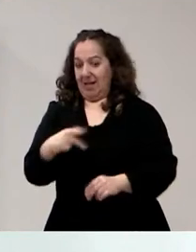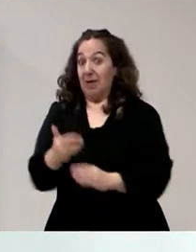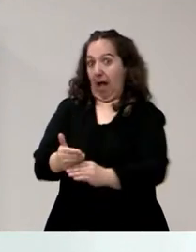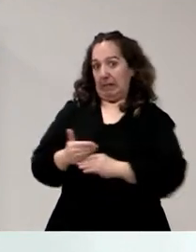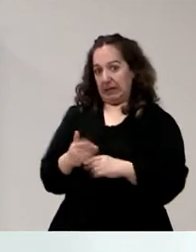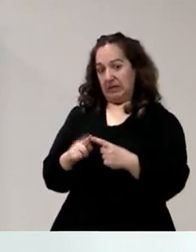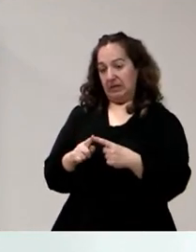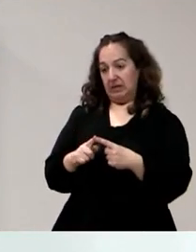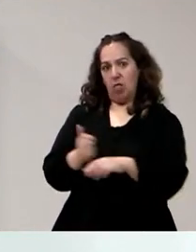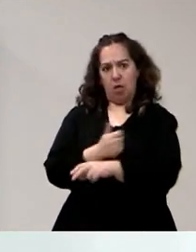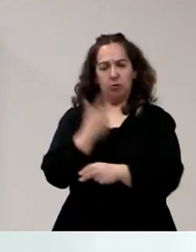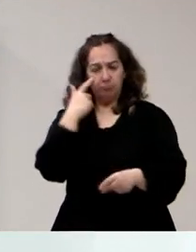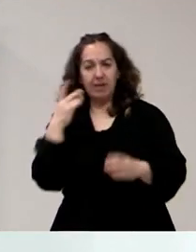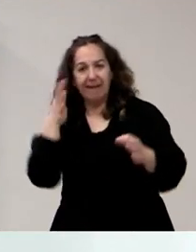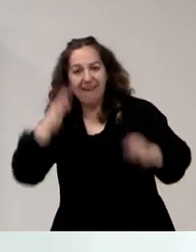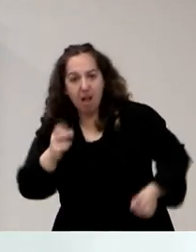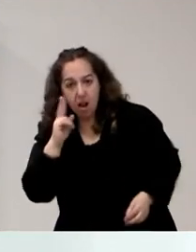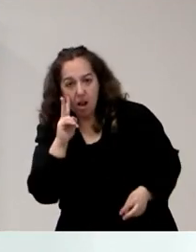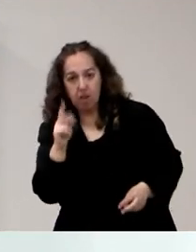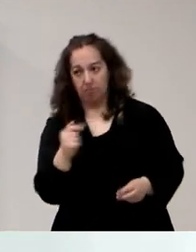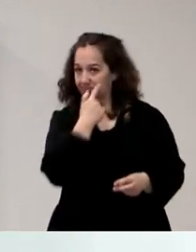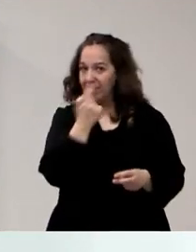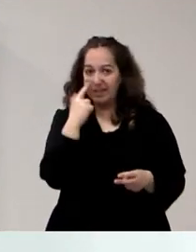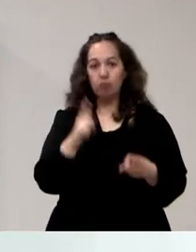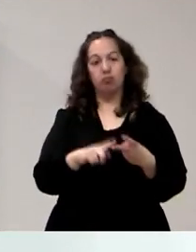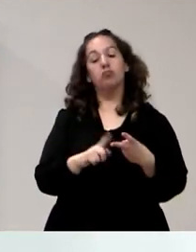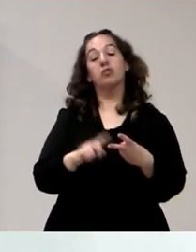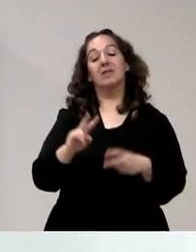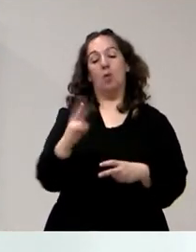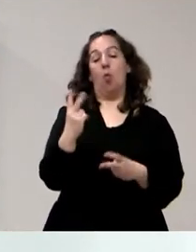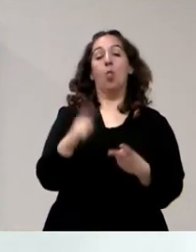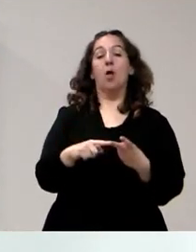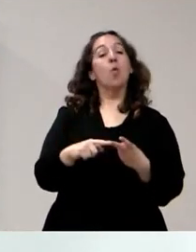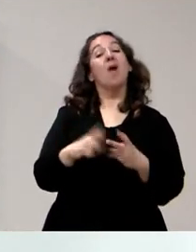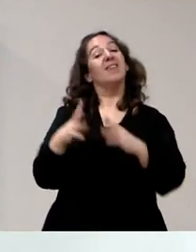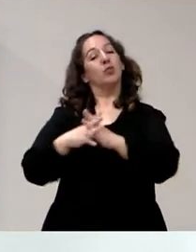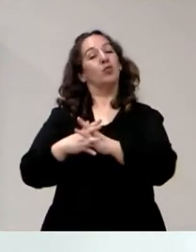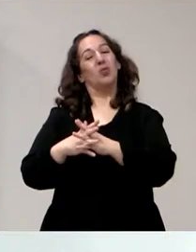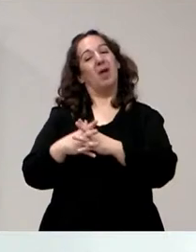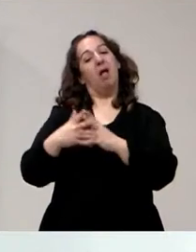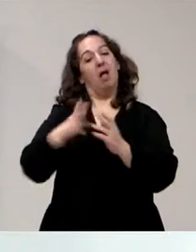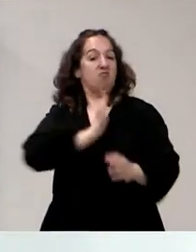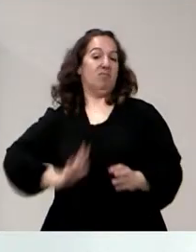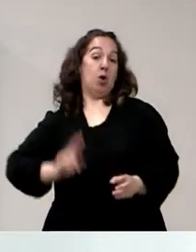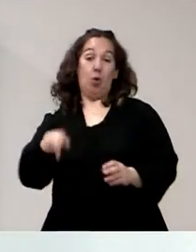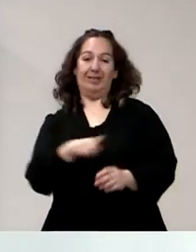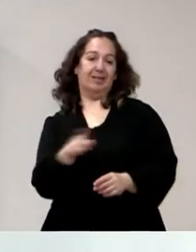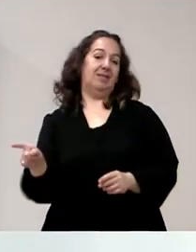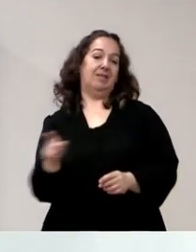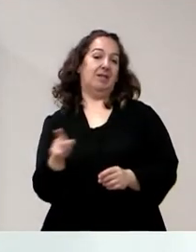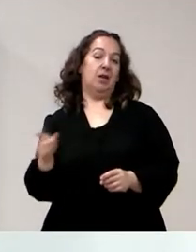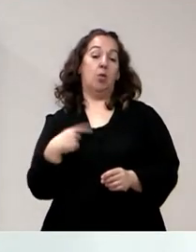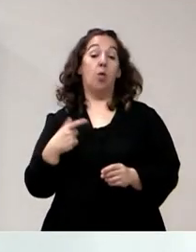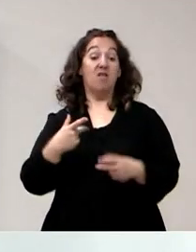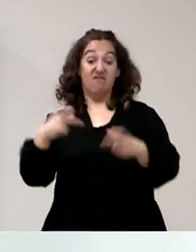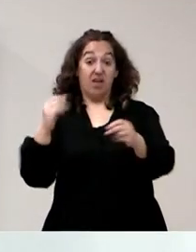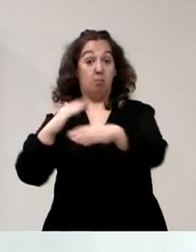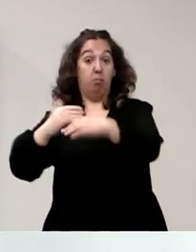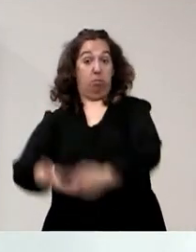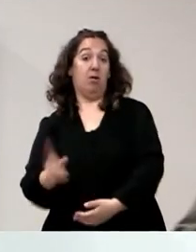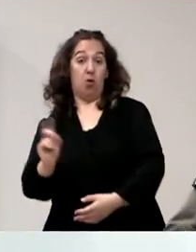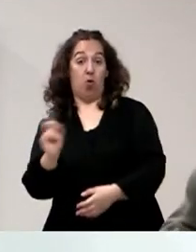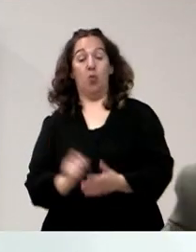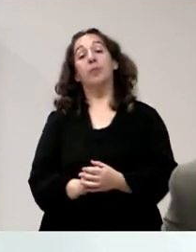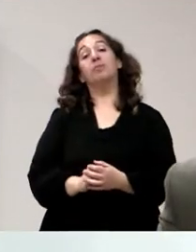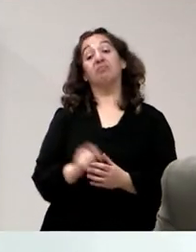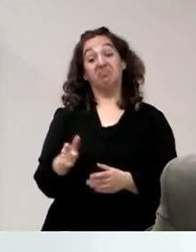ciudadanos vean resultados tangibles y dos porque esa infraestructura no es efímera ni se va a a derribar Cuando se termine Cuando se